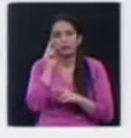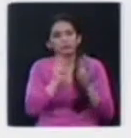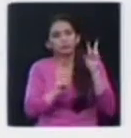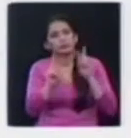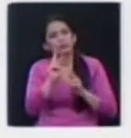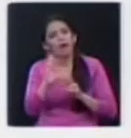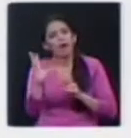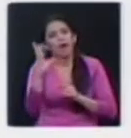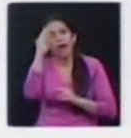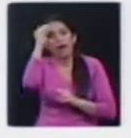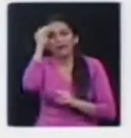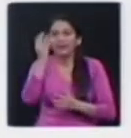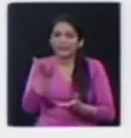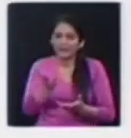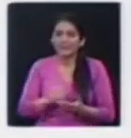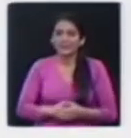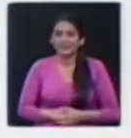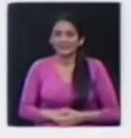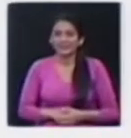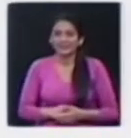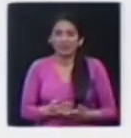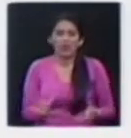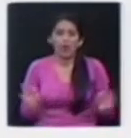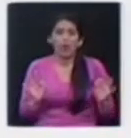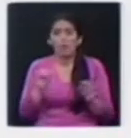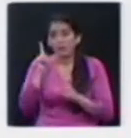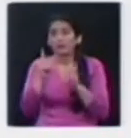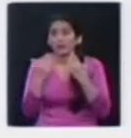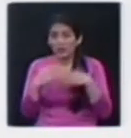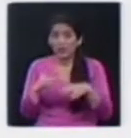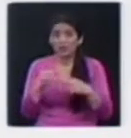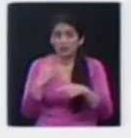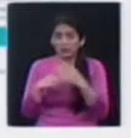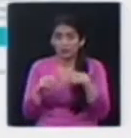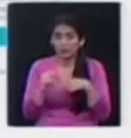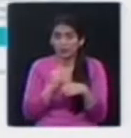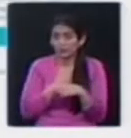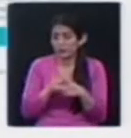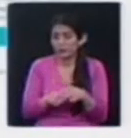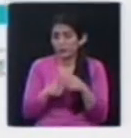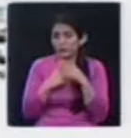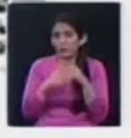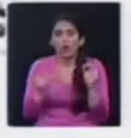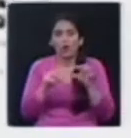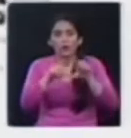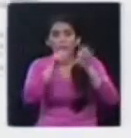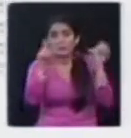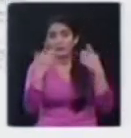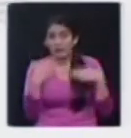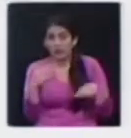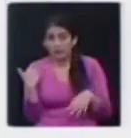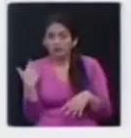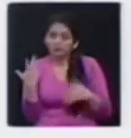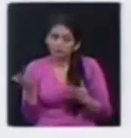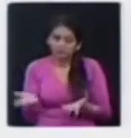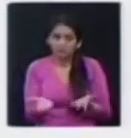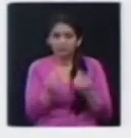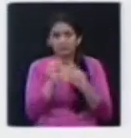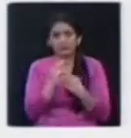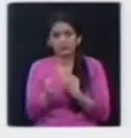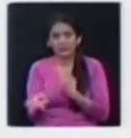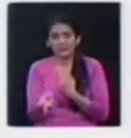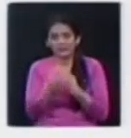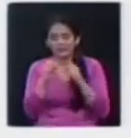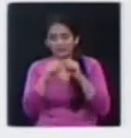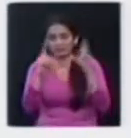para gente, para emprendedores, para gente que tenga su propia empresa. Toda esta información ustedes van a poder encontrar en